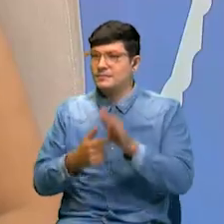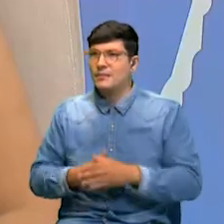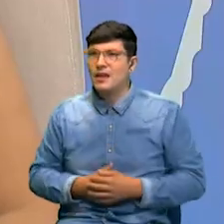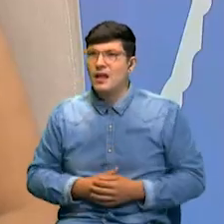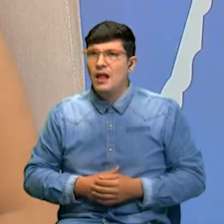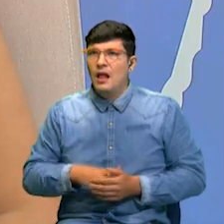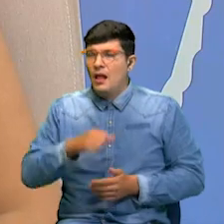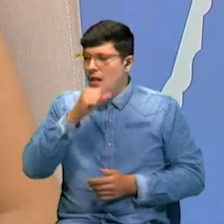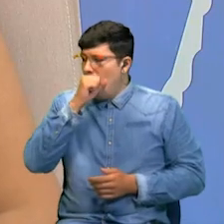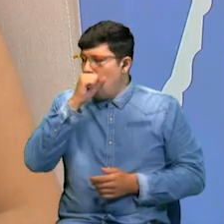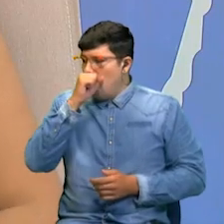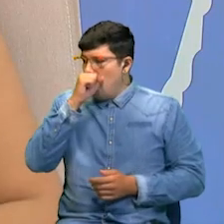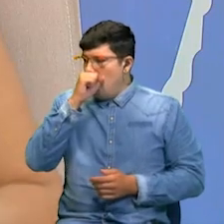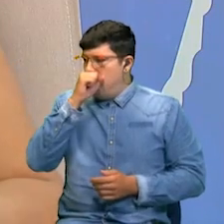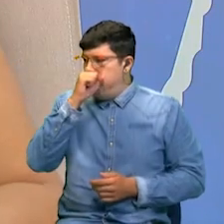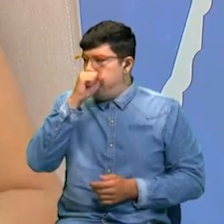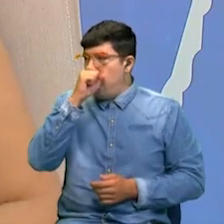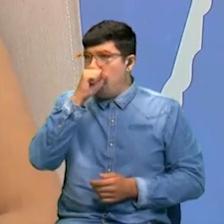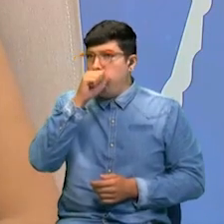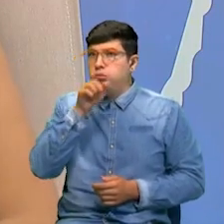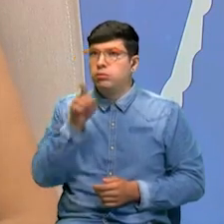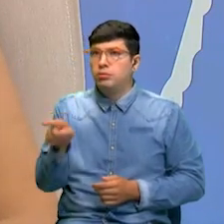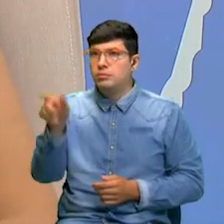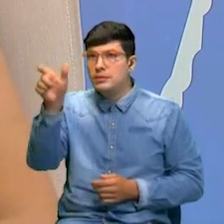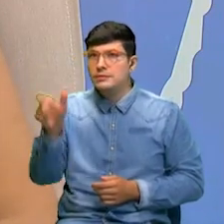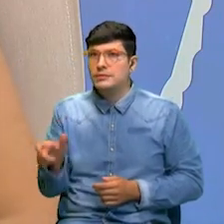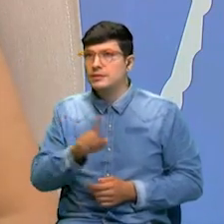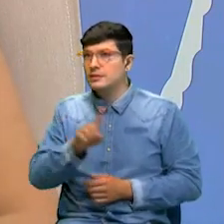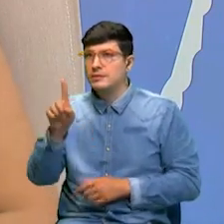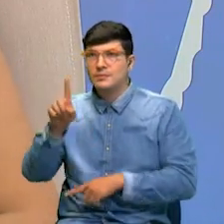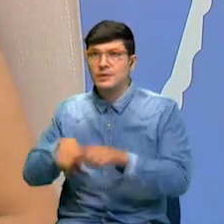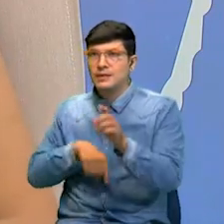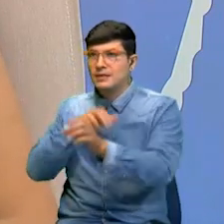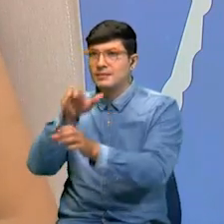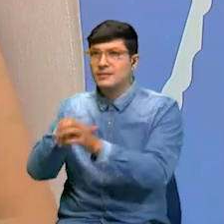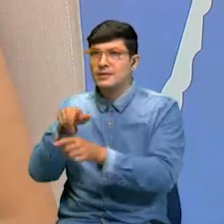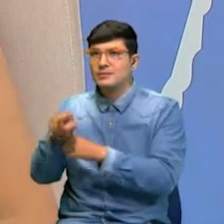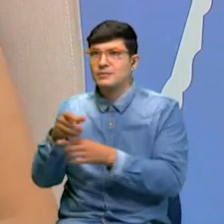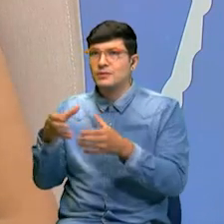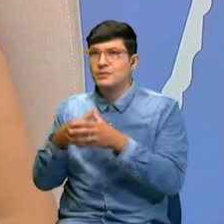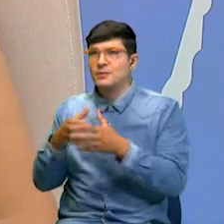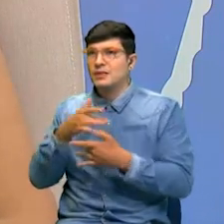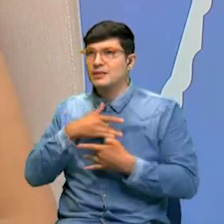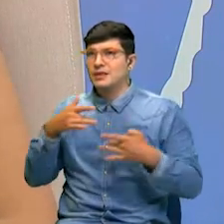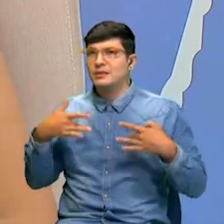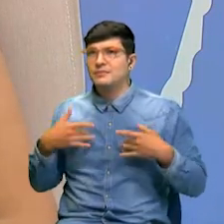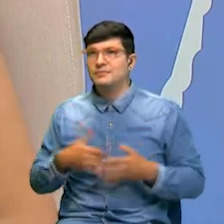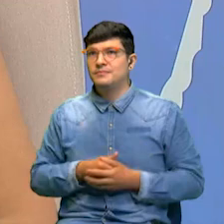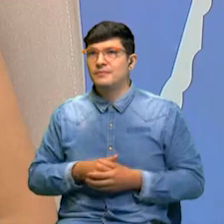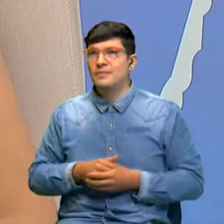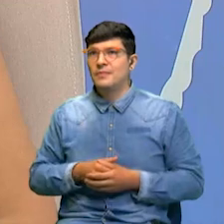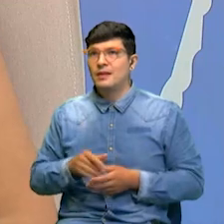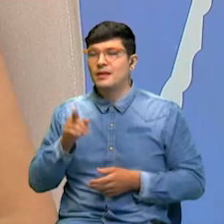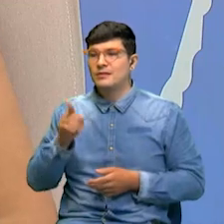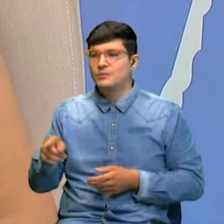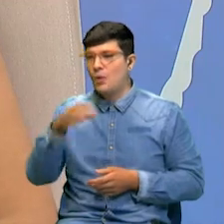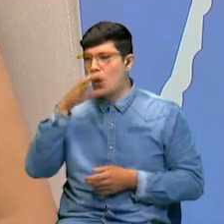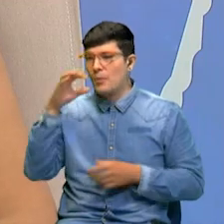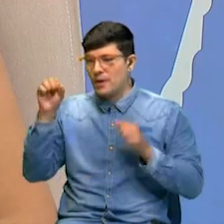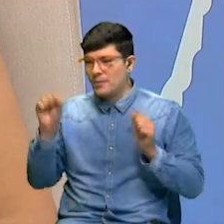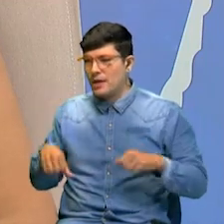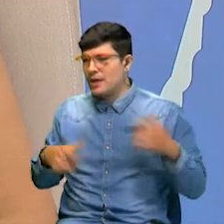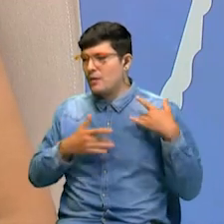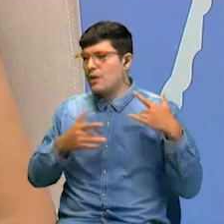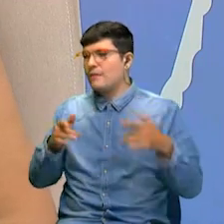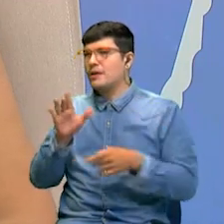este caso, él no puede vincularla a su núcleo de salud. Uh-huh. Él lo que tendría que es como colaborarle